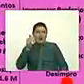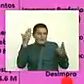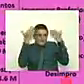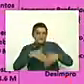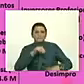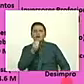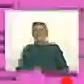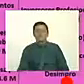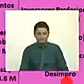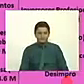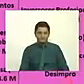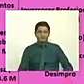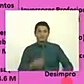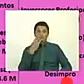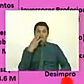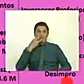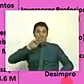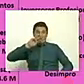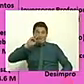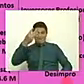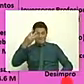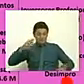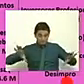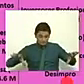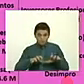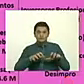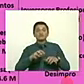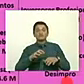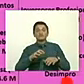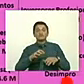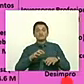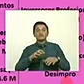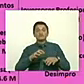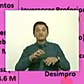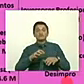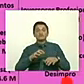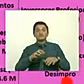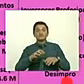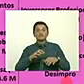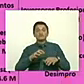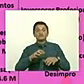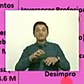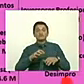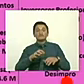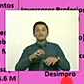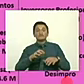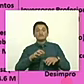El tercer acto de soborno es lograr la